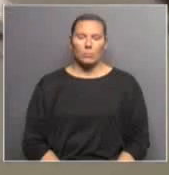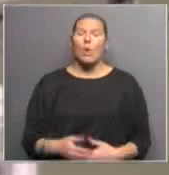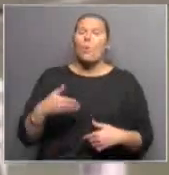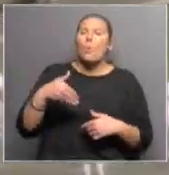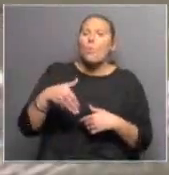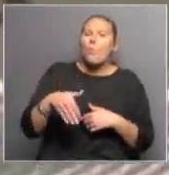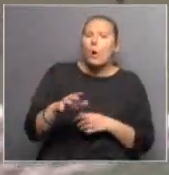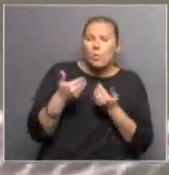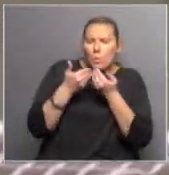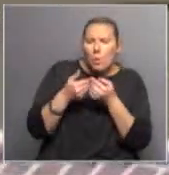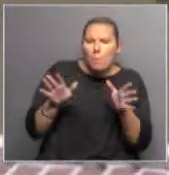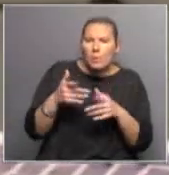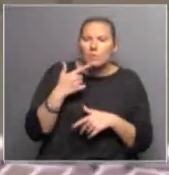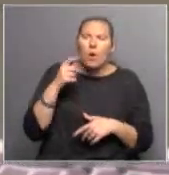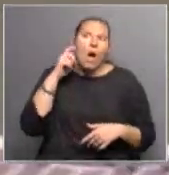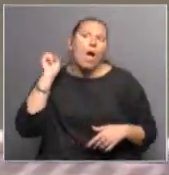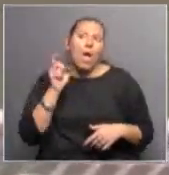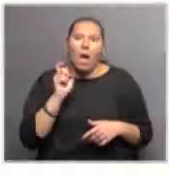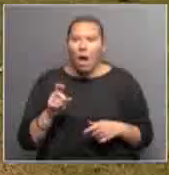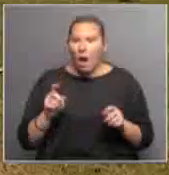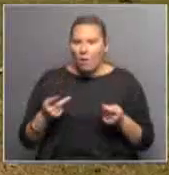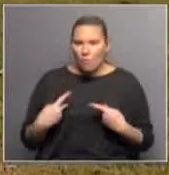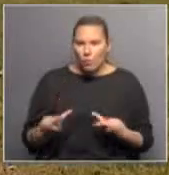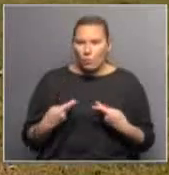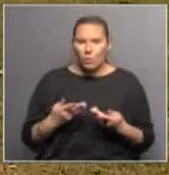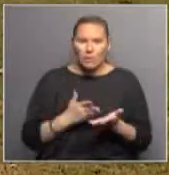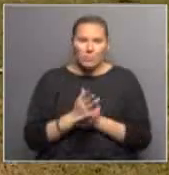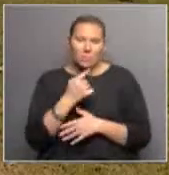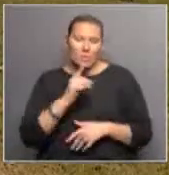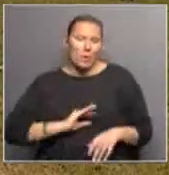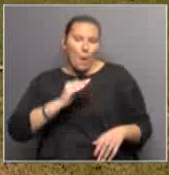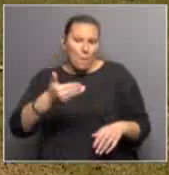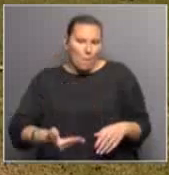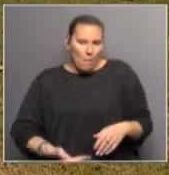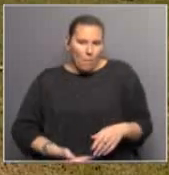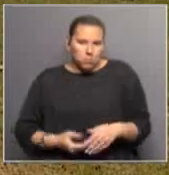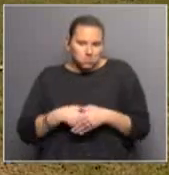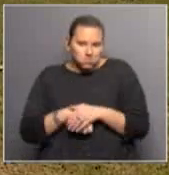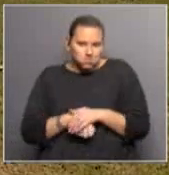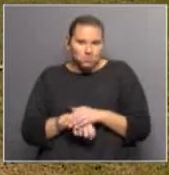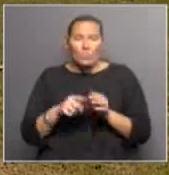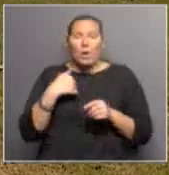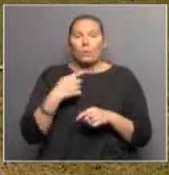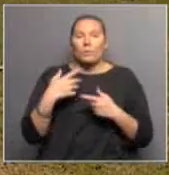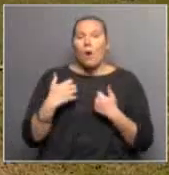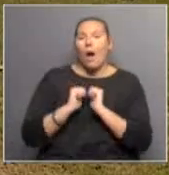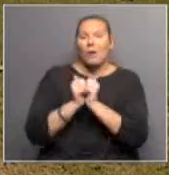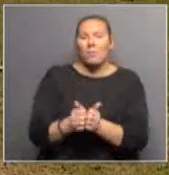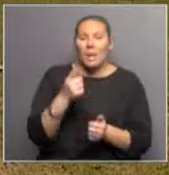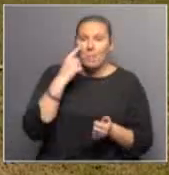¿Cuándo empezó tu pasión por el fútbol? Siempre digo que la panza de mi madre, cuando acompañaba a mi padre a la